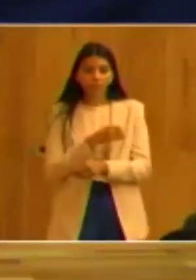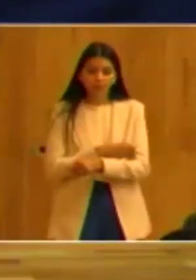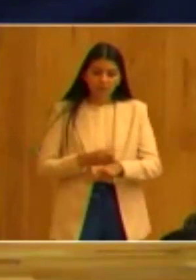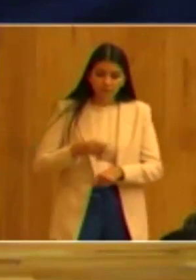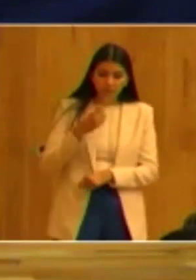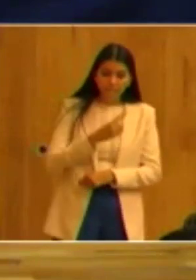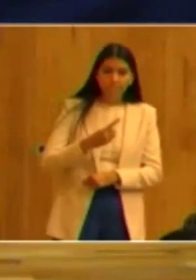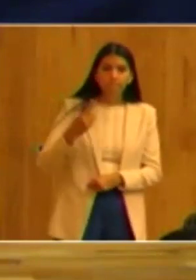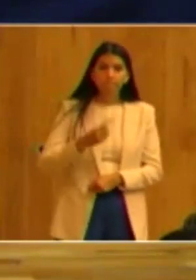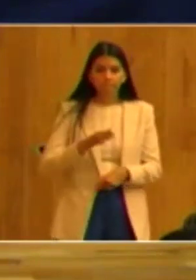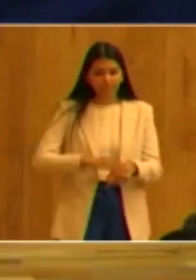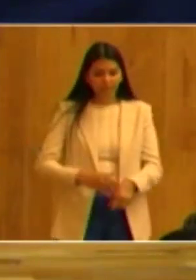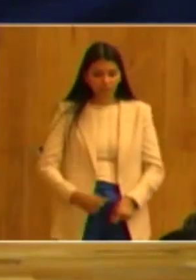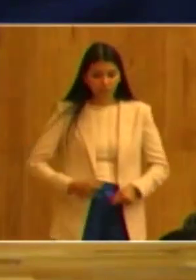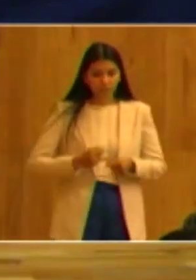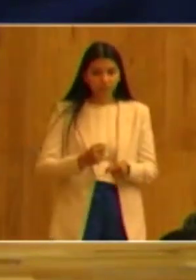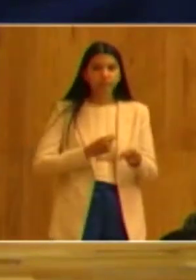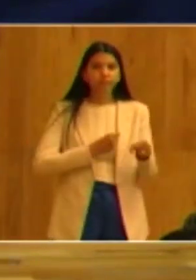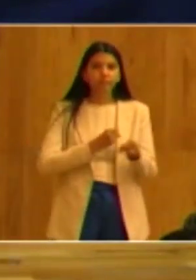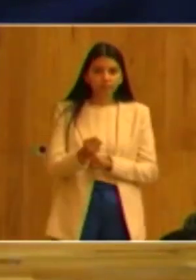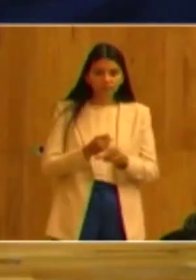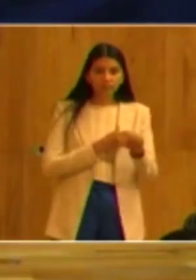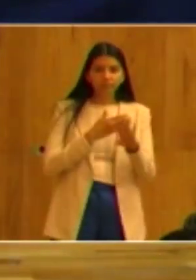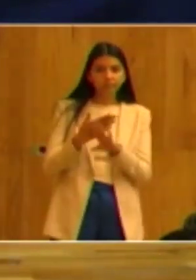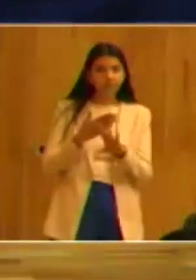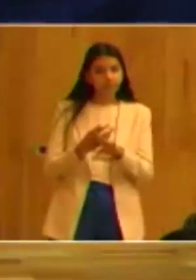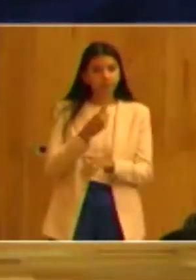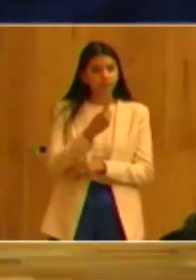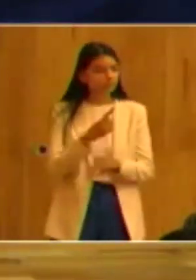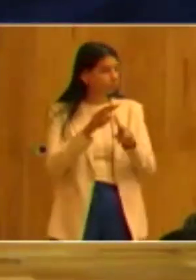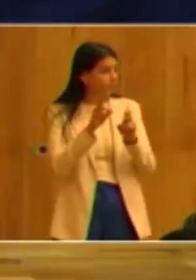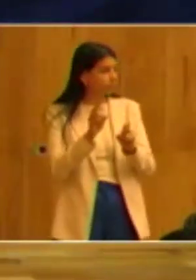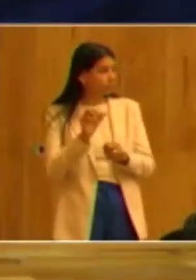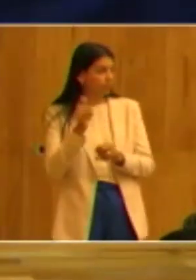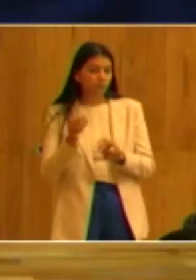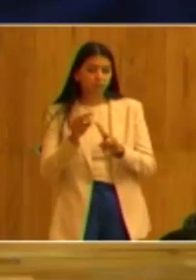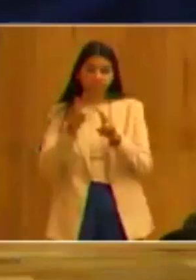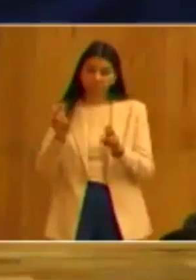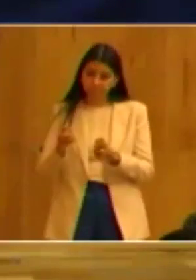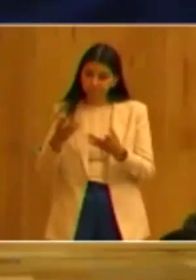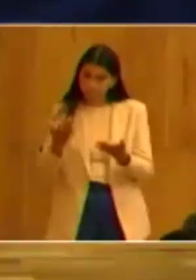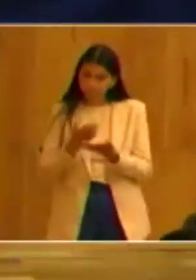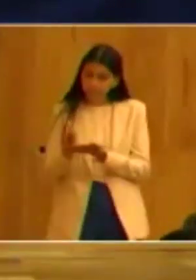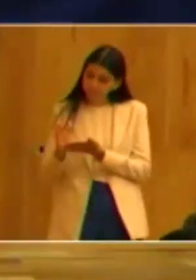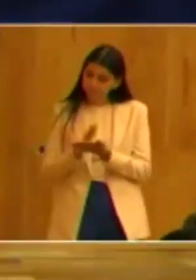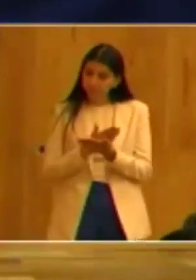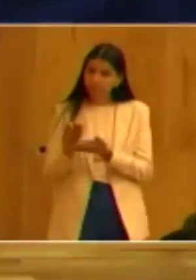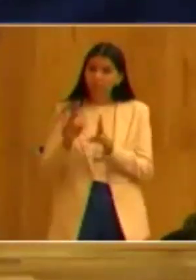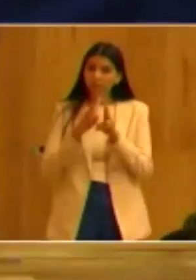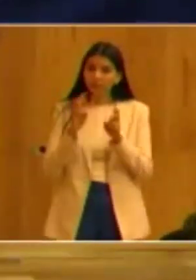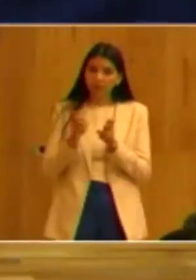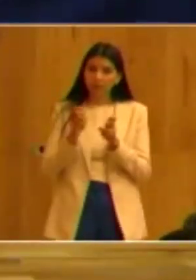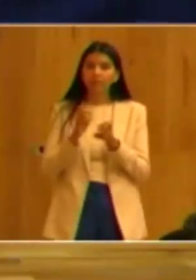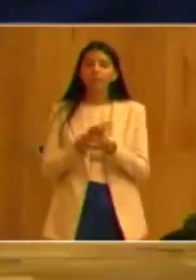para fortalecer la violencia. Eso por una parte. Por otra, respecto de los planes de parentalidad, nada